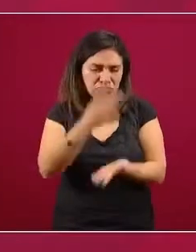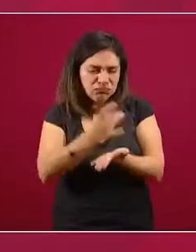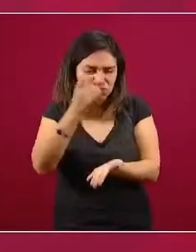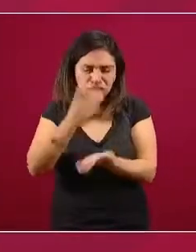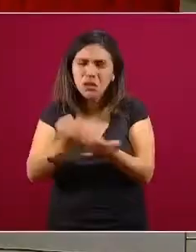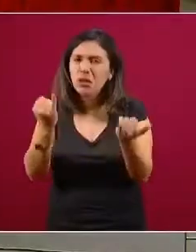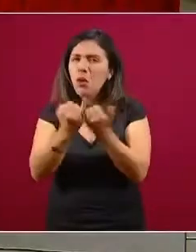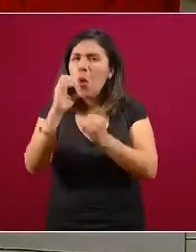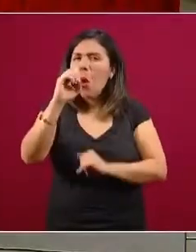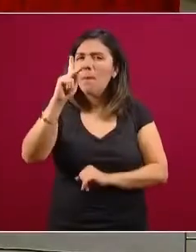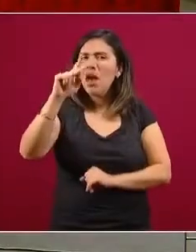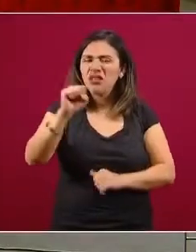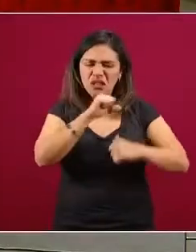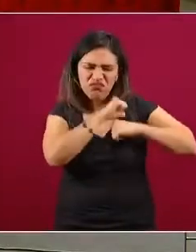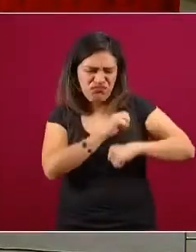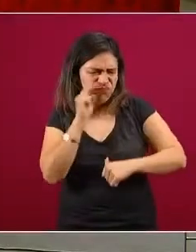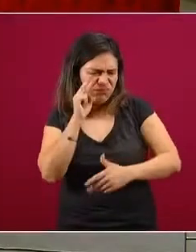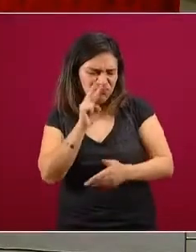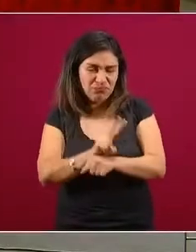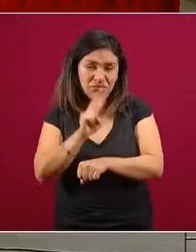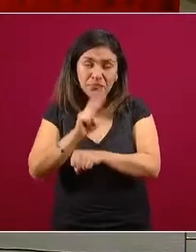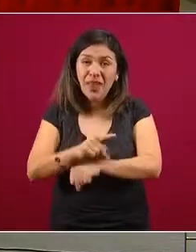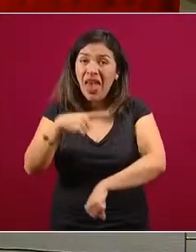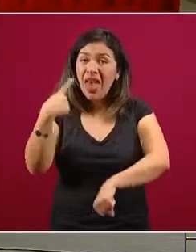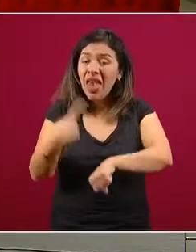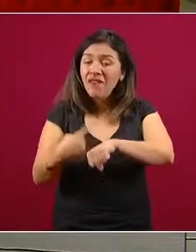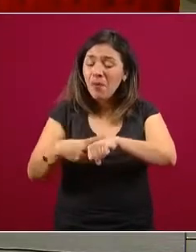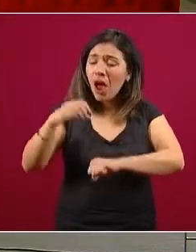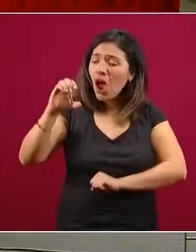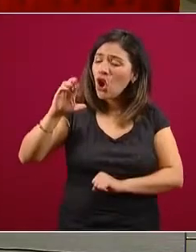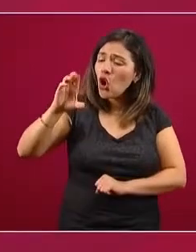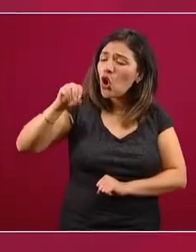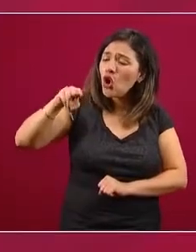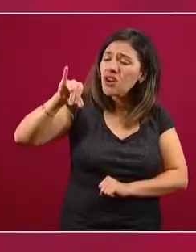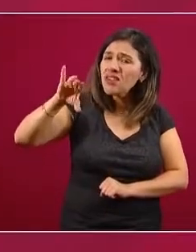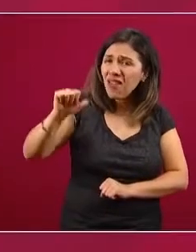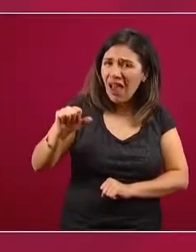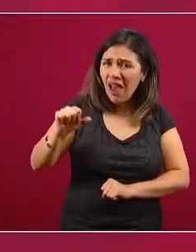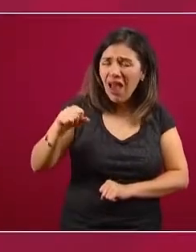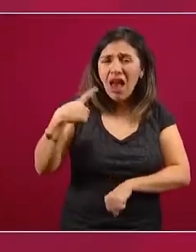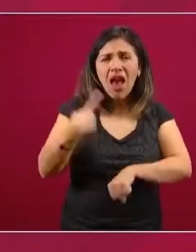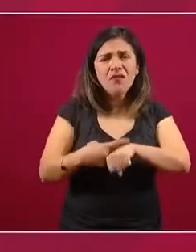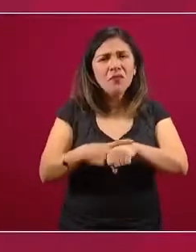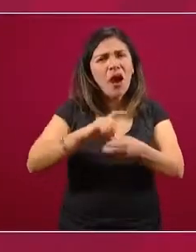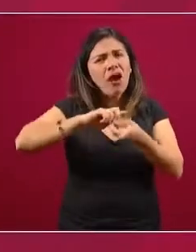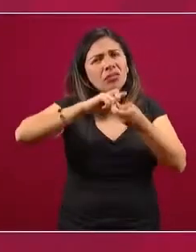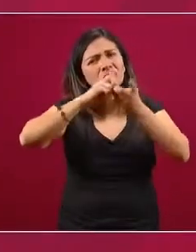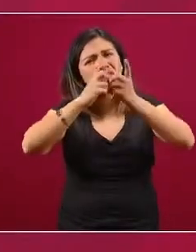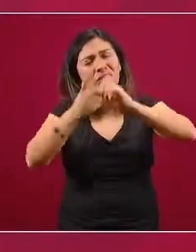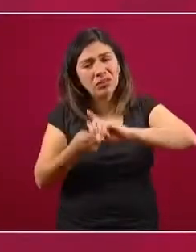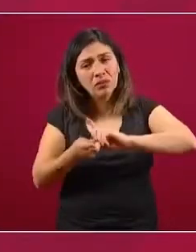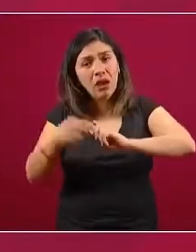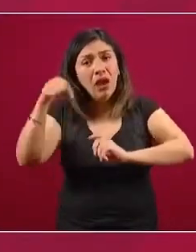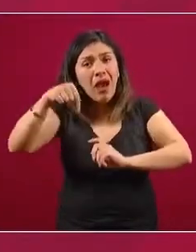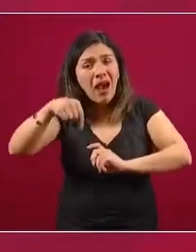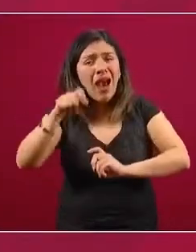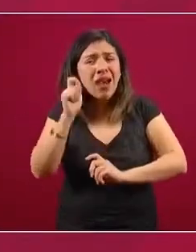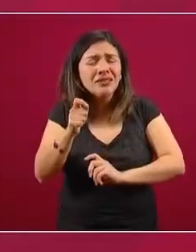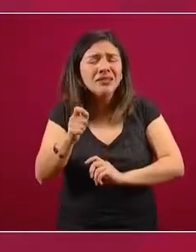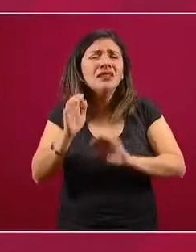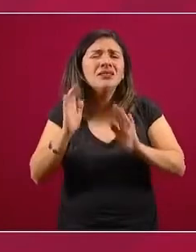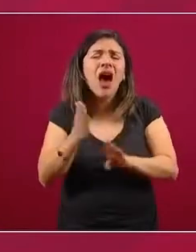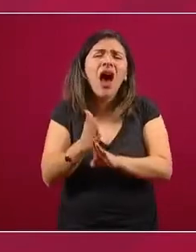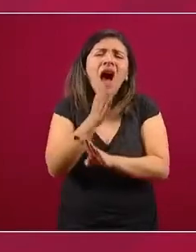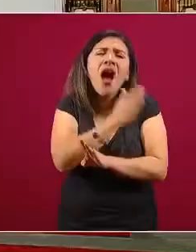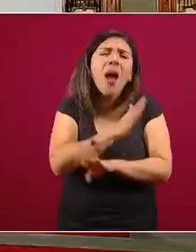Organización Panamericana de la Salud. Las enfermedades crónicas, las enfermedades no transmisibles, ya eran una